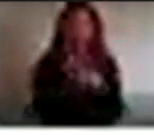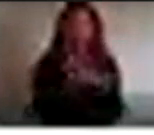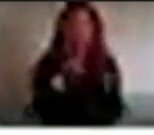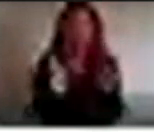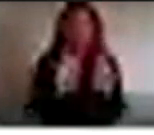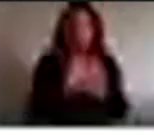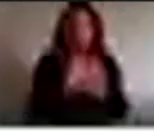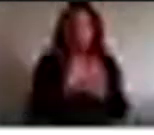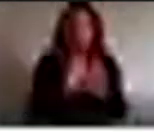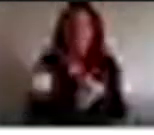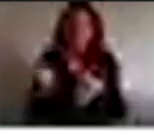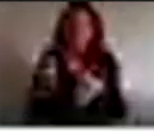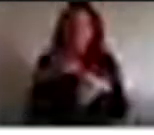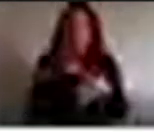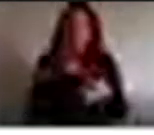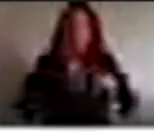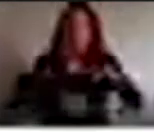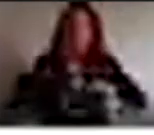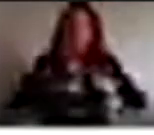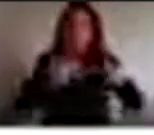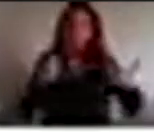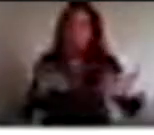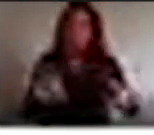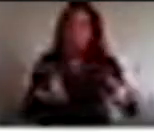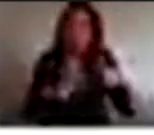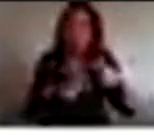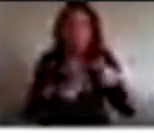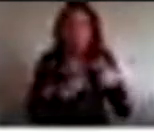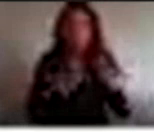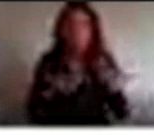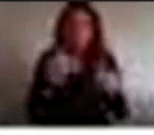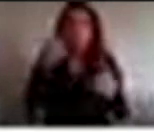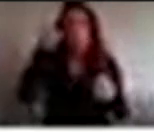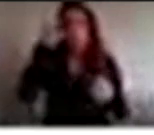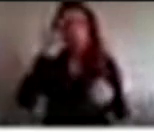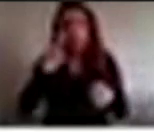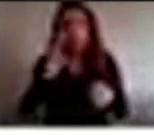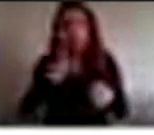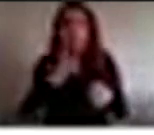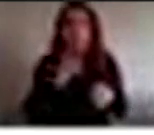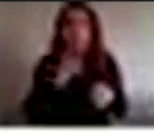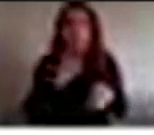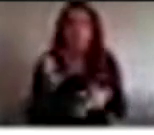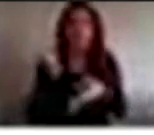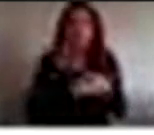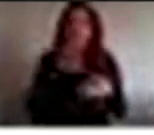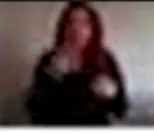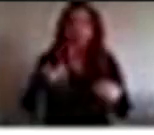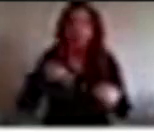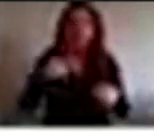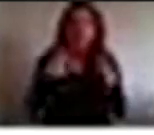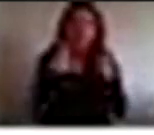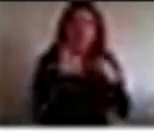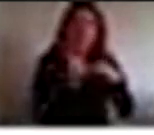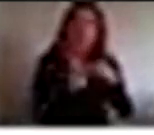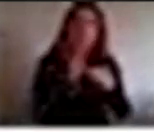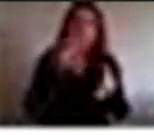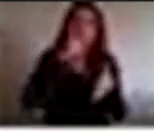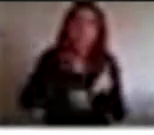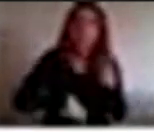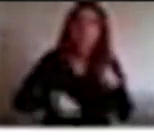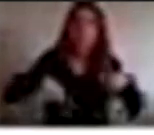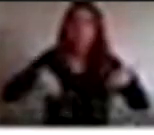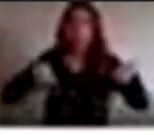muchas empresas que están conectadas ahorita que van a contratar a más amigos del alma y que les van a dar empleo, todo gracias a que Constanza y